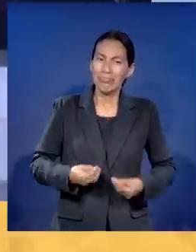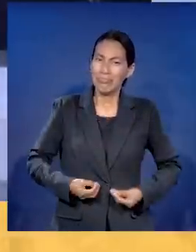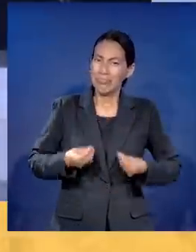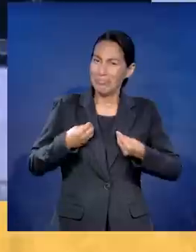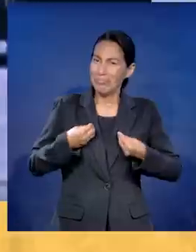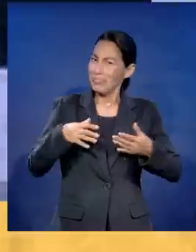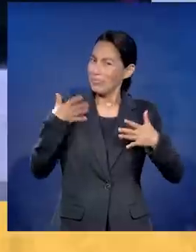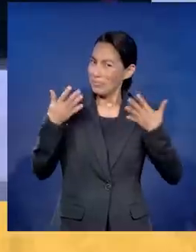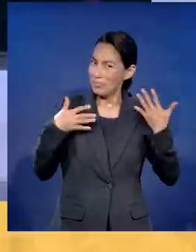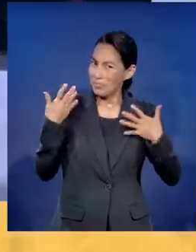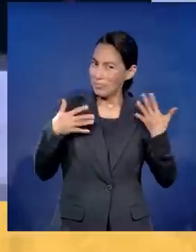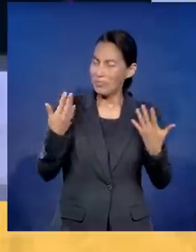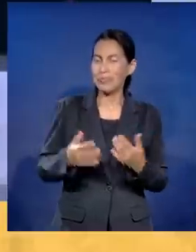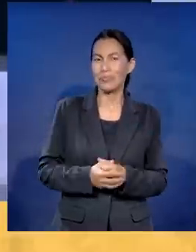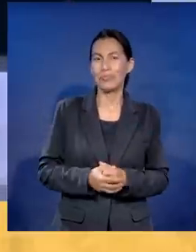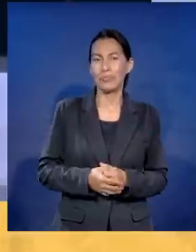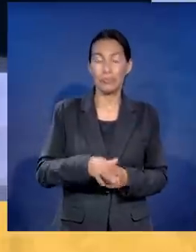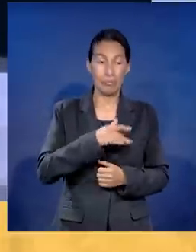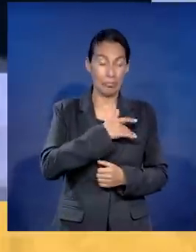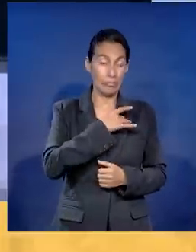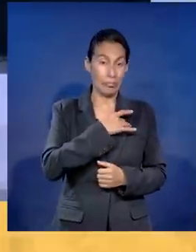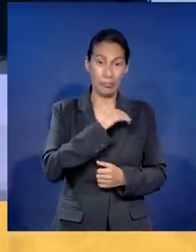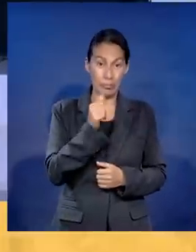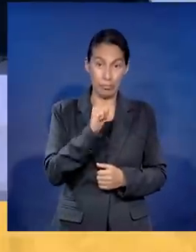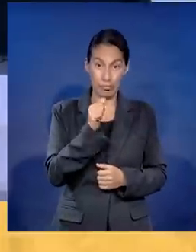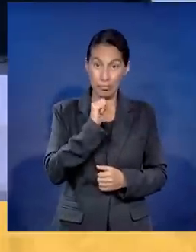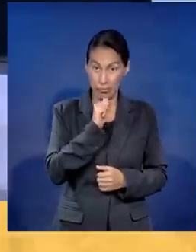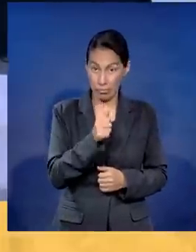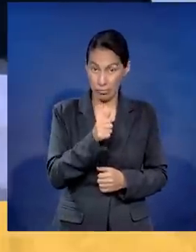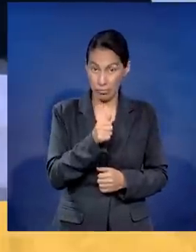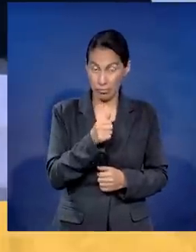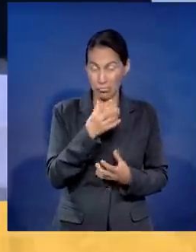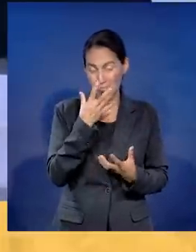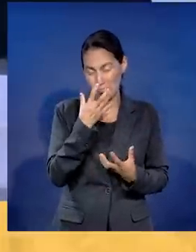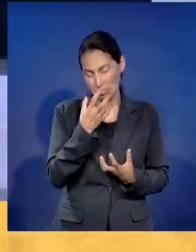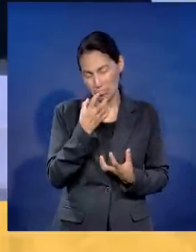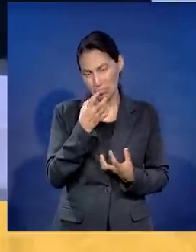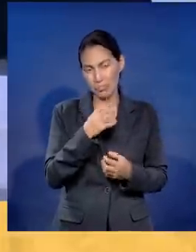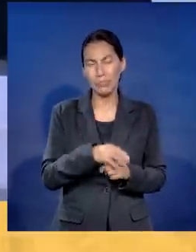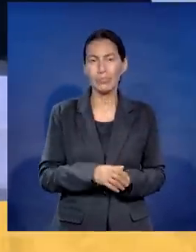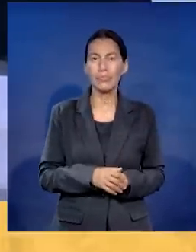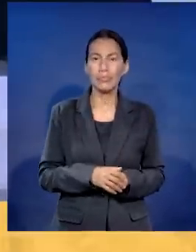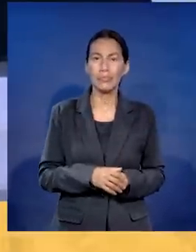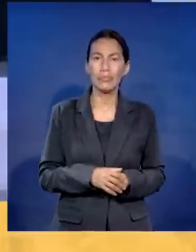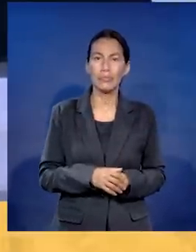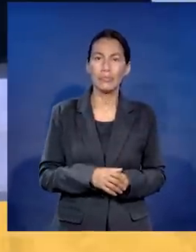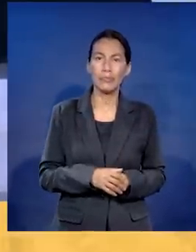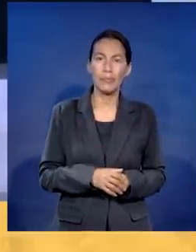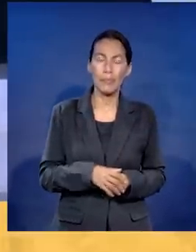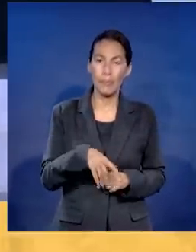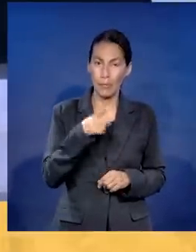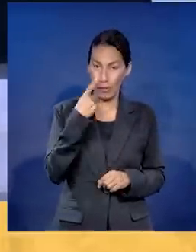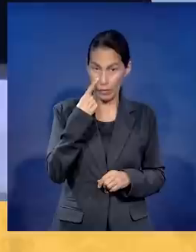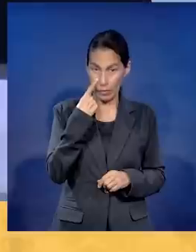sabor de la vida sin sentimientos la vida Sería muy triste Pero cuidado los sentimientos